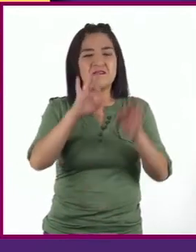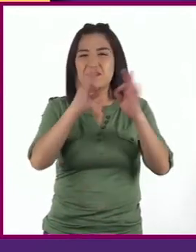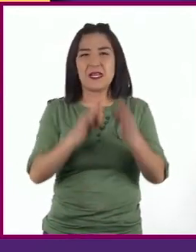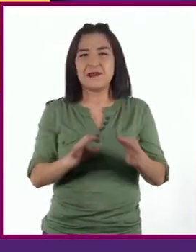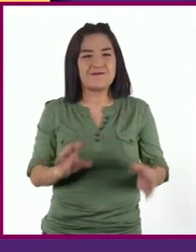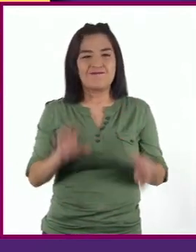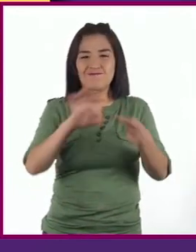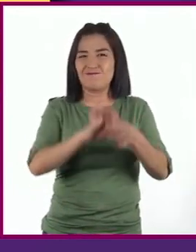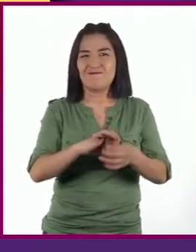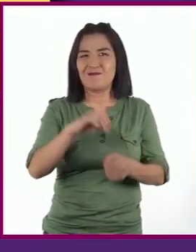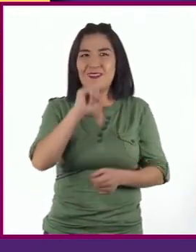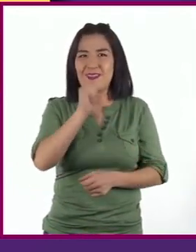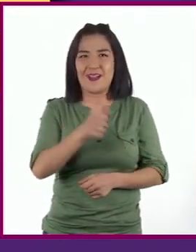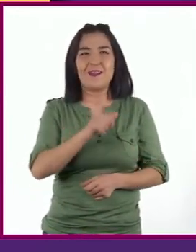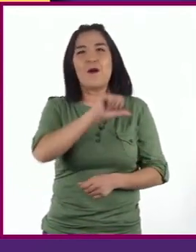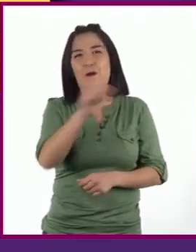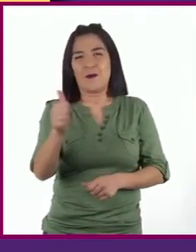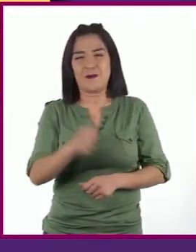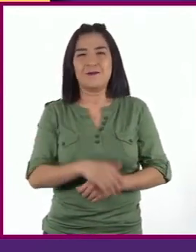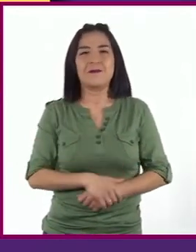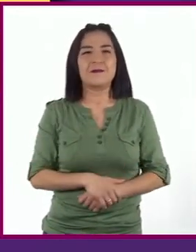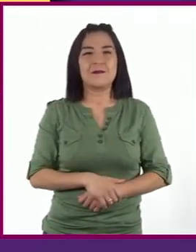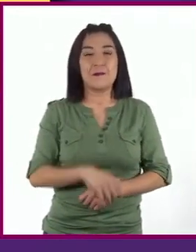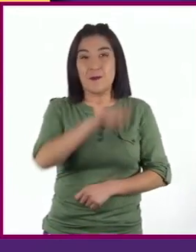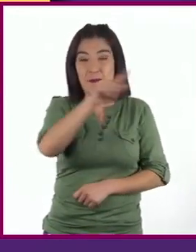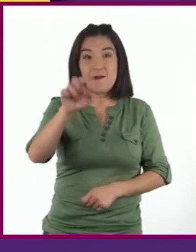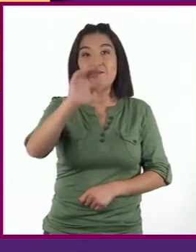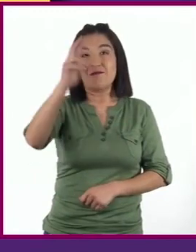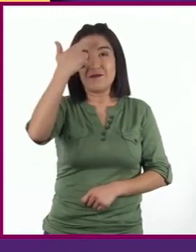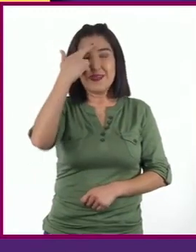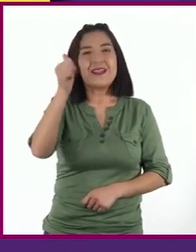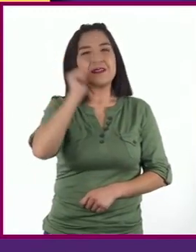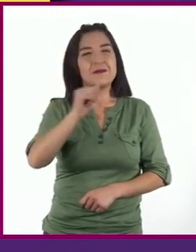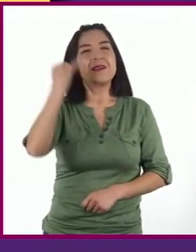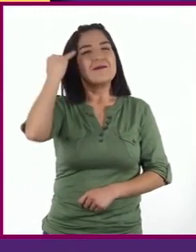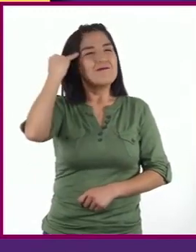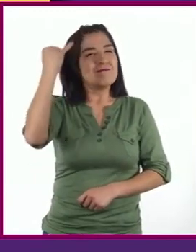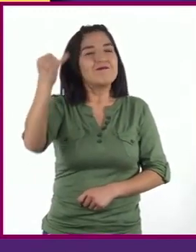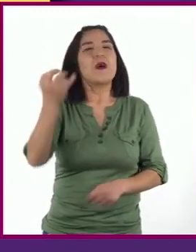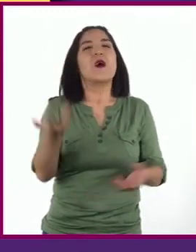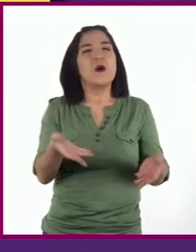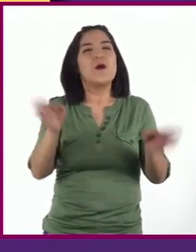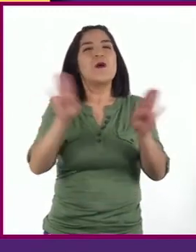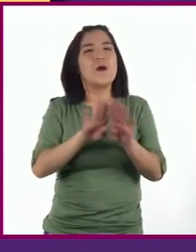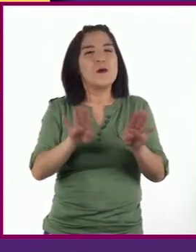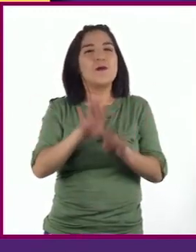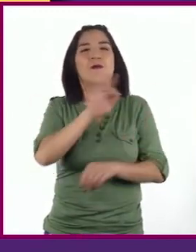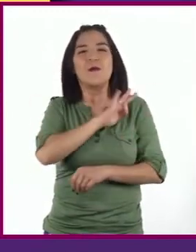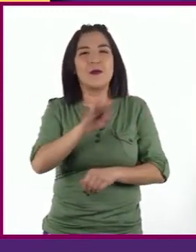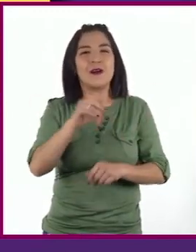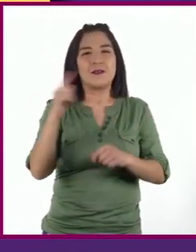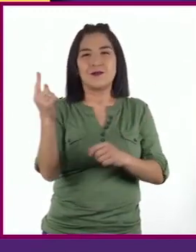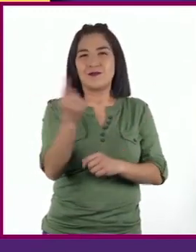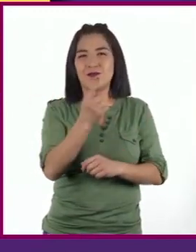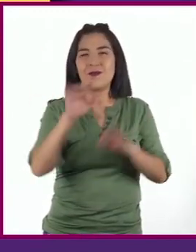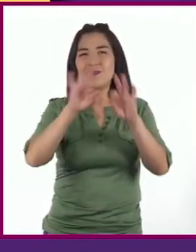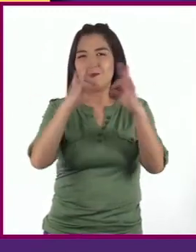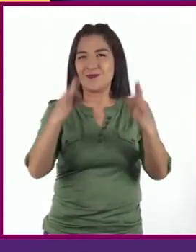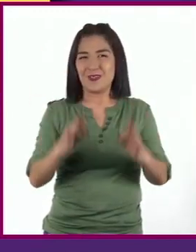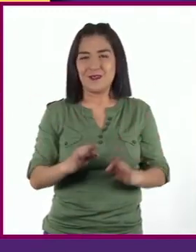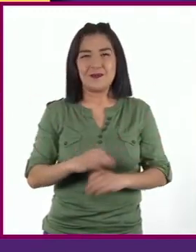relación con las demás? Recuerden siempre imaginar cómo podrían ir rotando la figura.